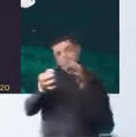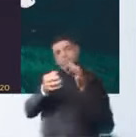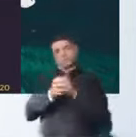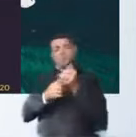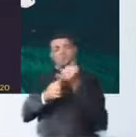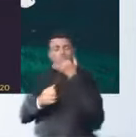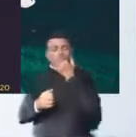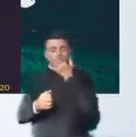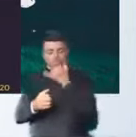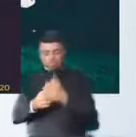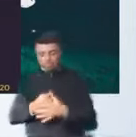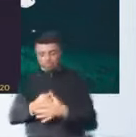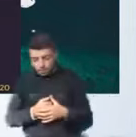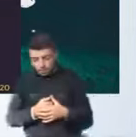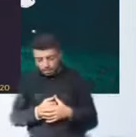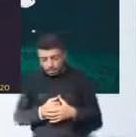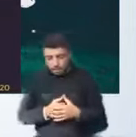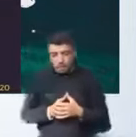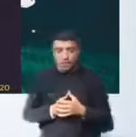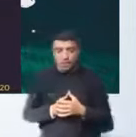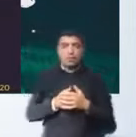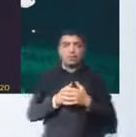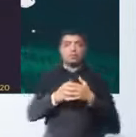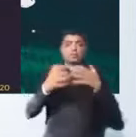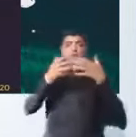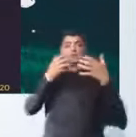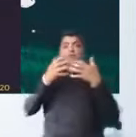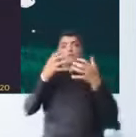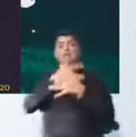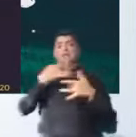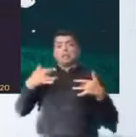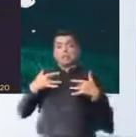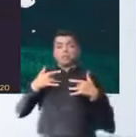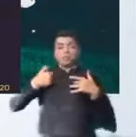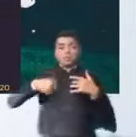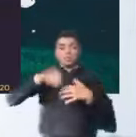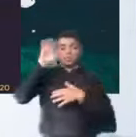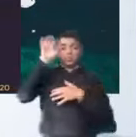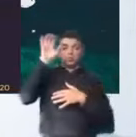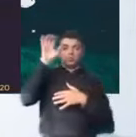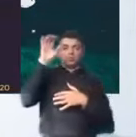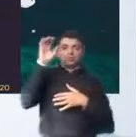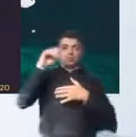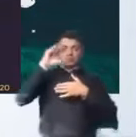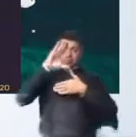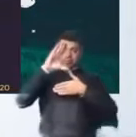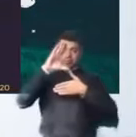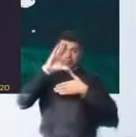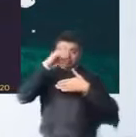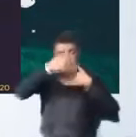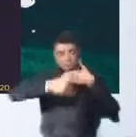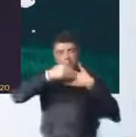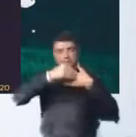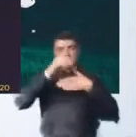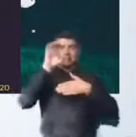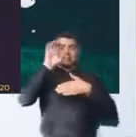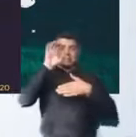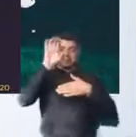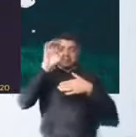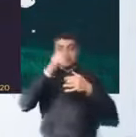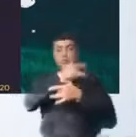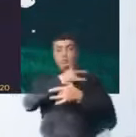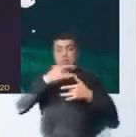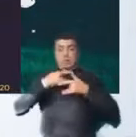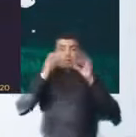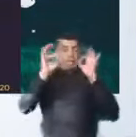Y es que el sistema de salud de nuestros países que están en vía de desarrollo es precario. Les